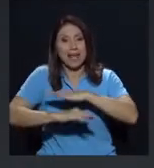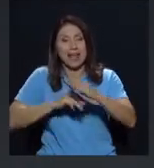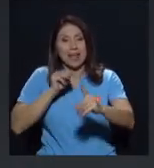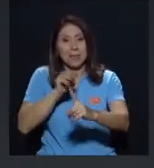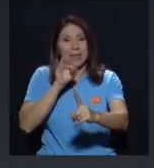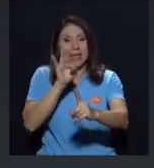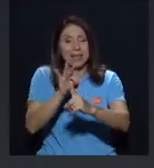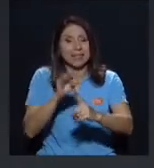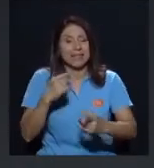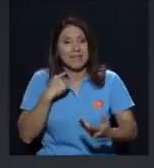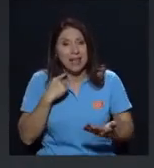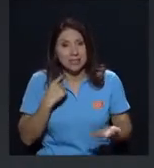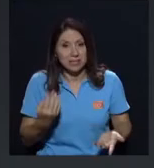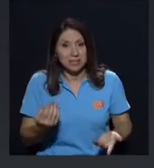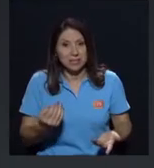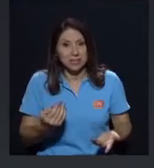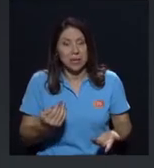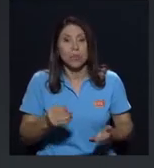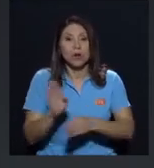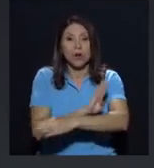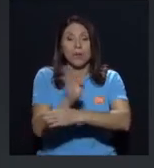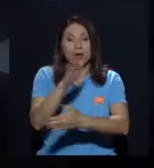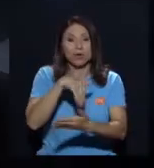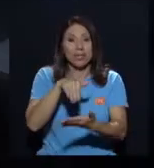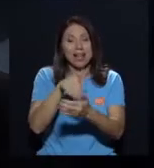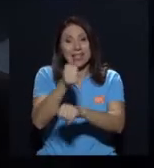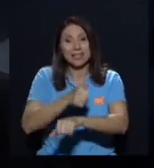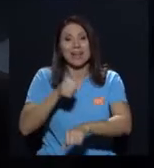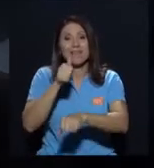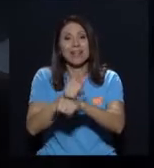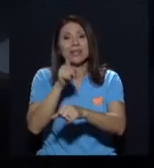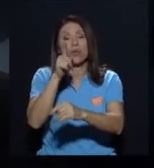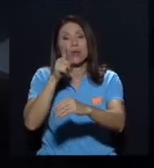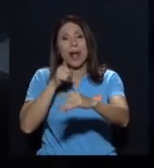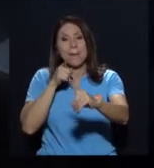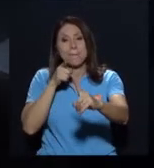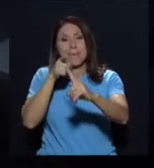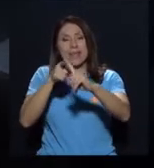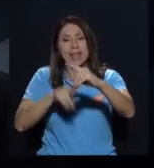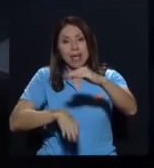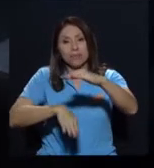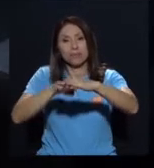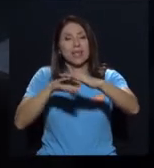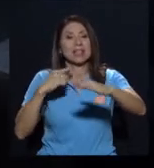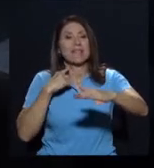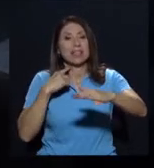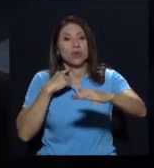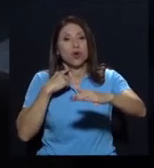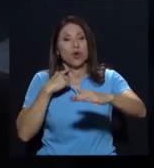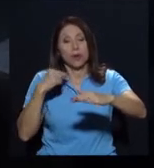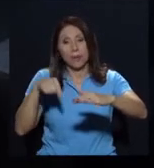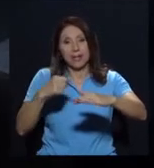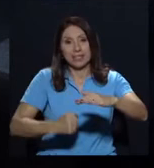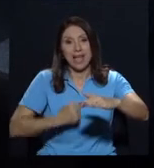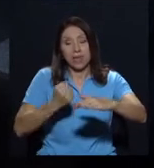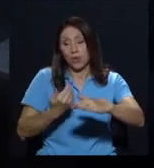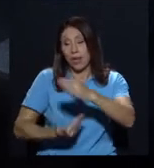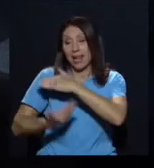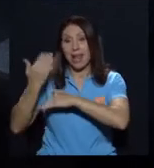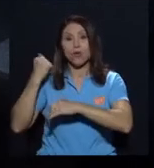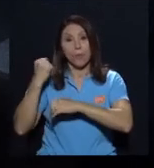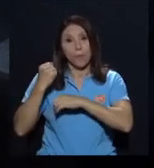central establece una meta de inflación para este año en años anteriores establecía una meta de inflación